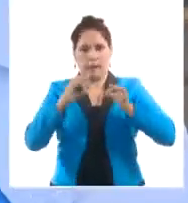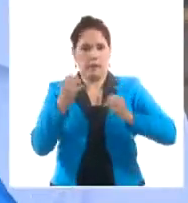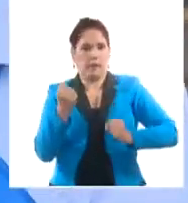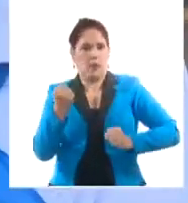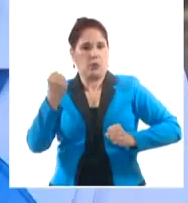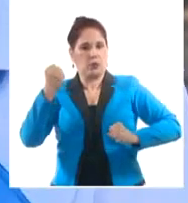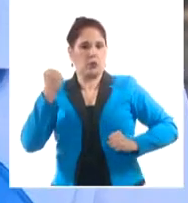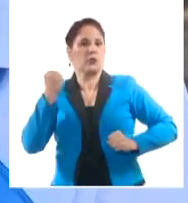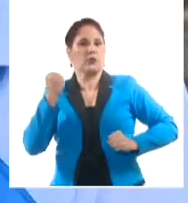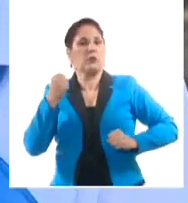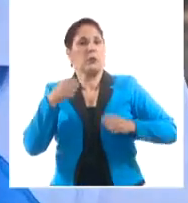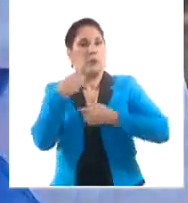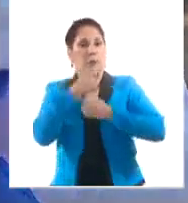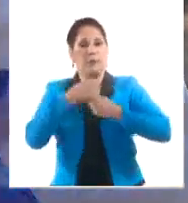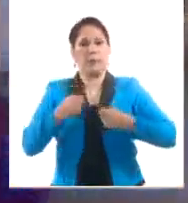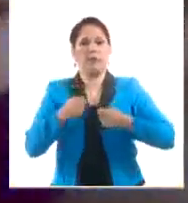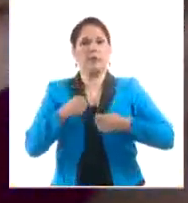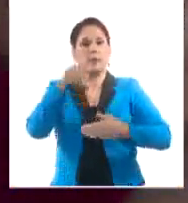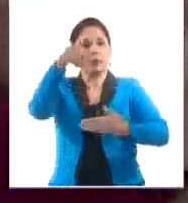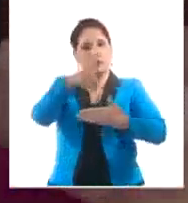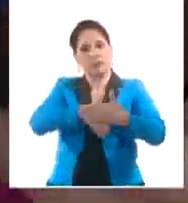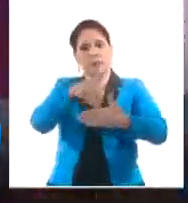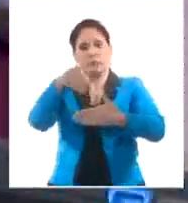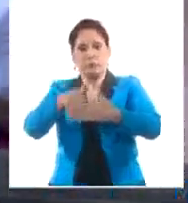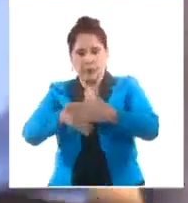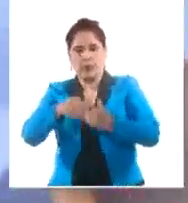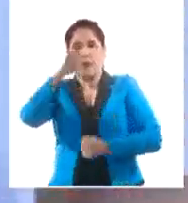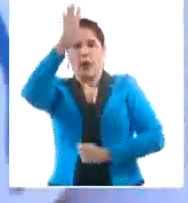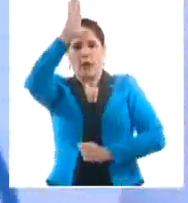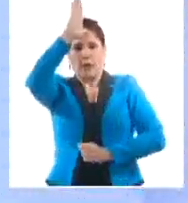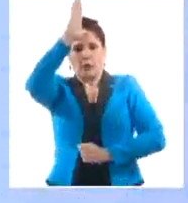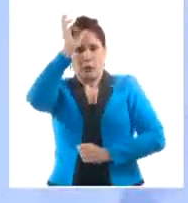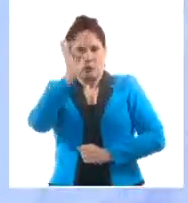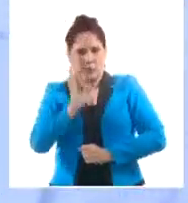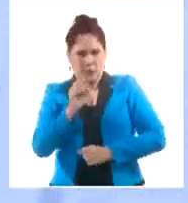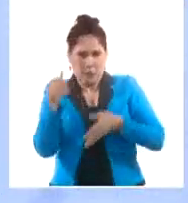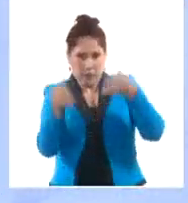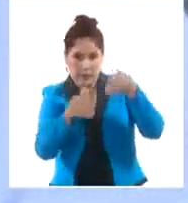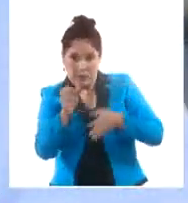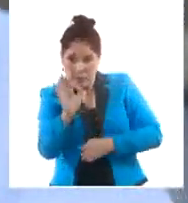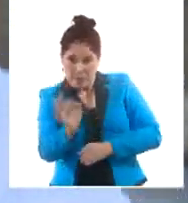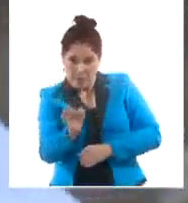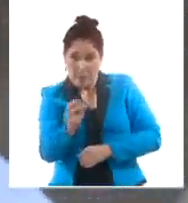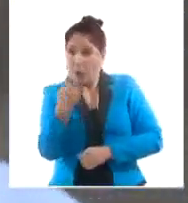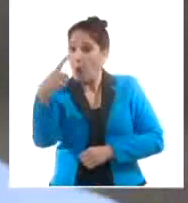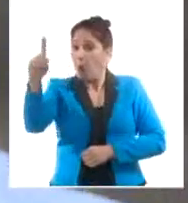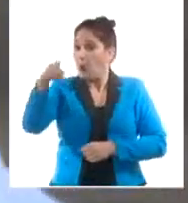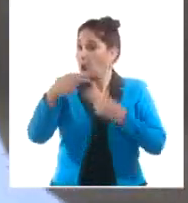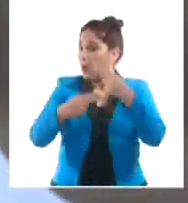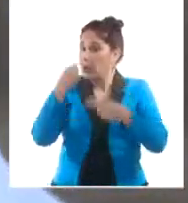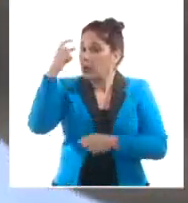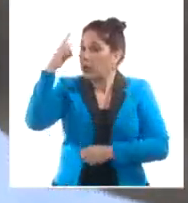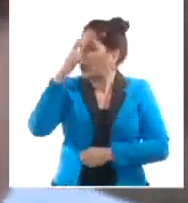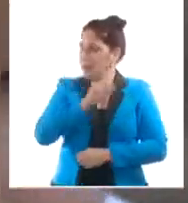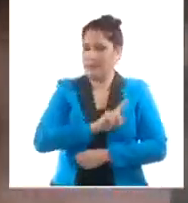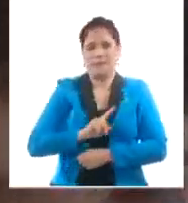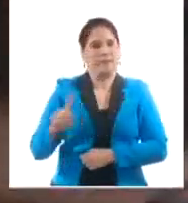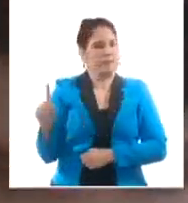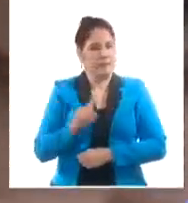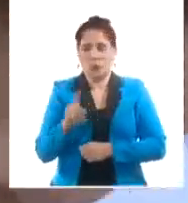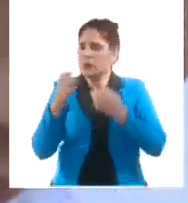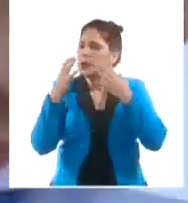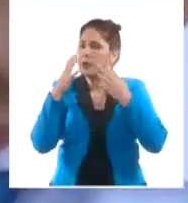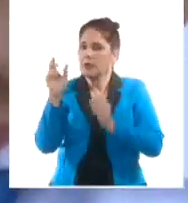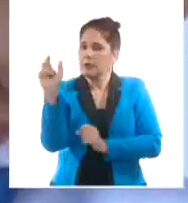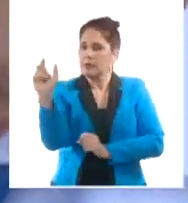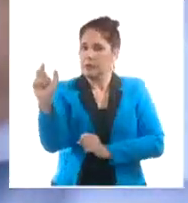dieron su aporte al proceso eleccionario, pero seguramente su participación allí no será lo único que recuerde de esa importante